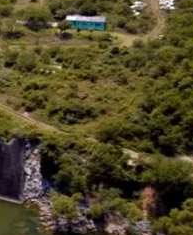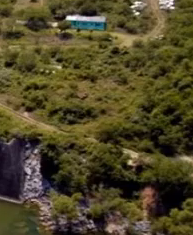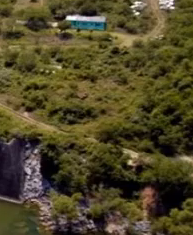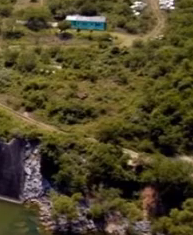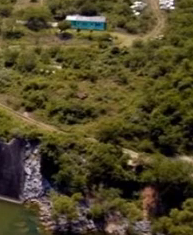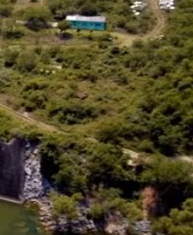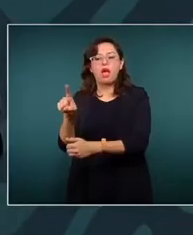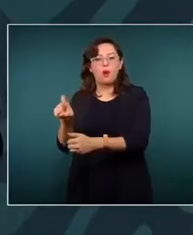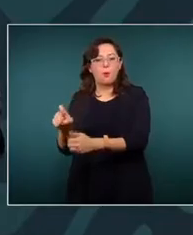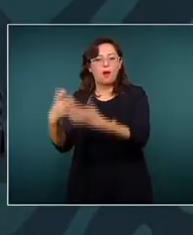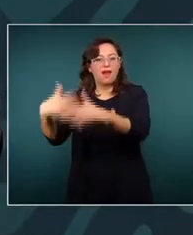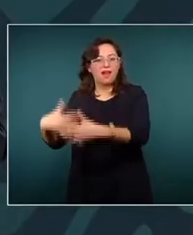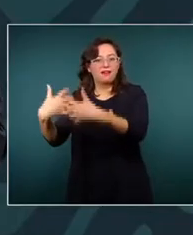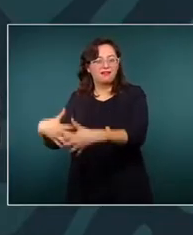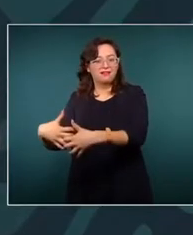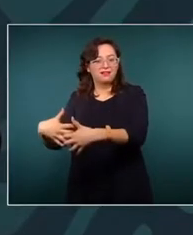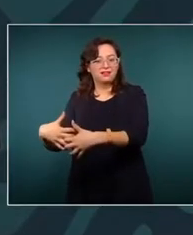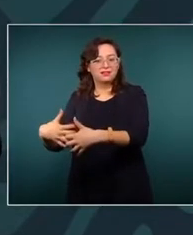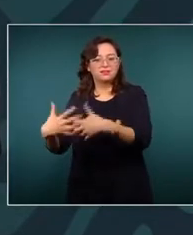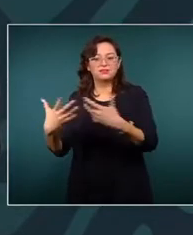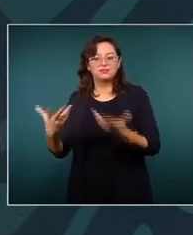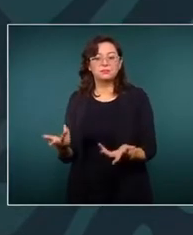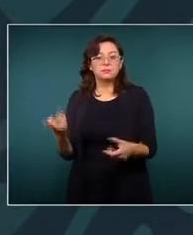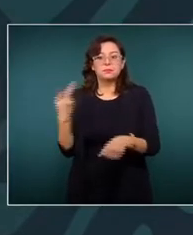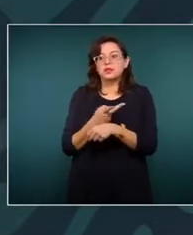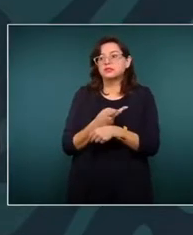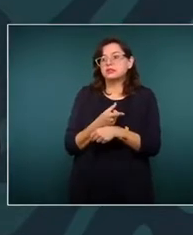sucede? No turbinan